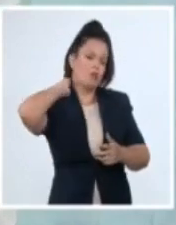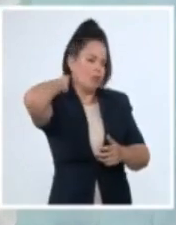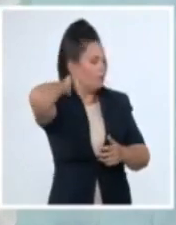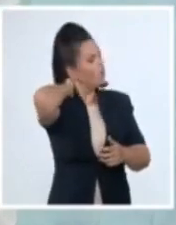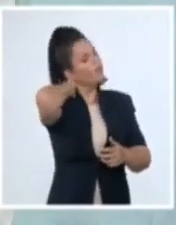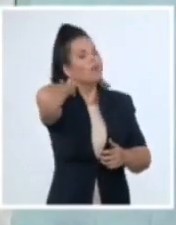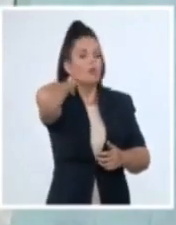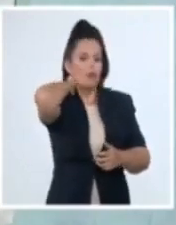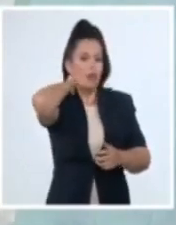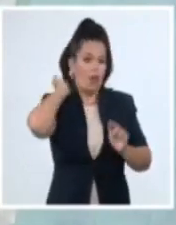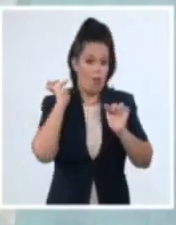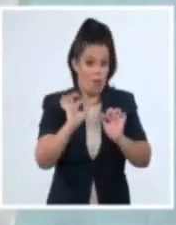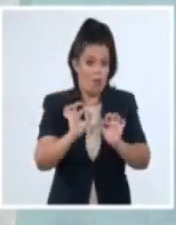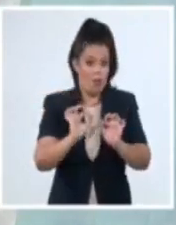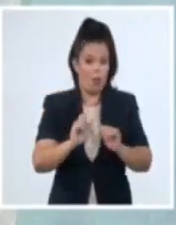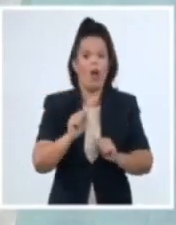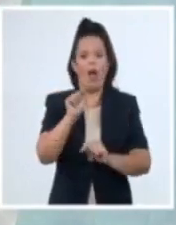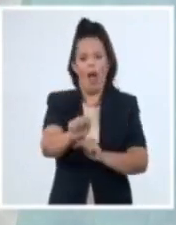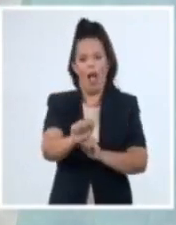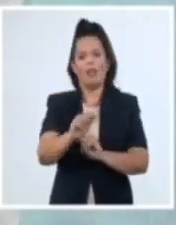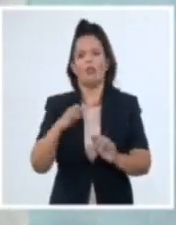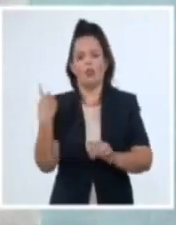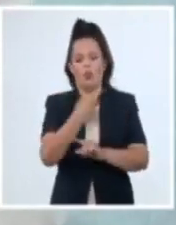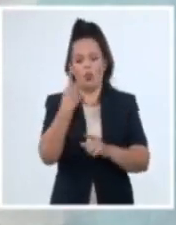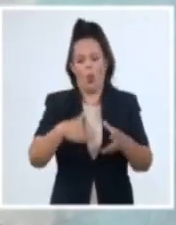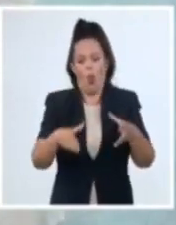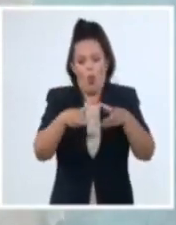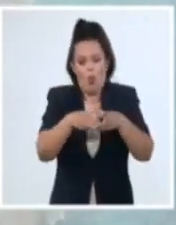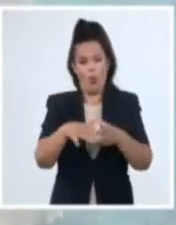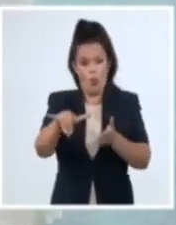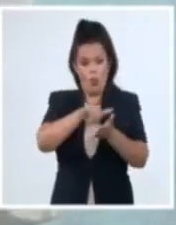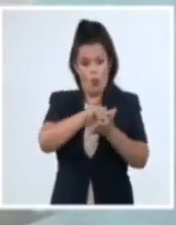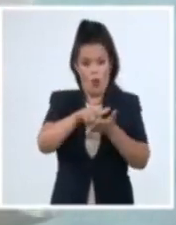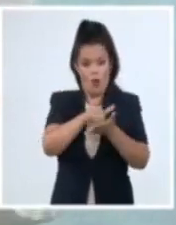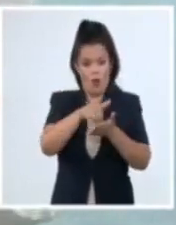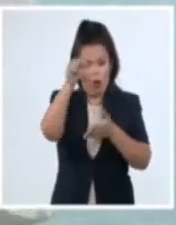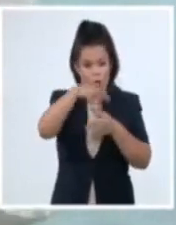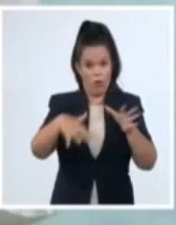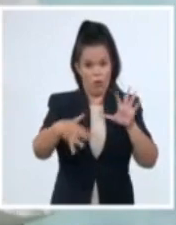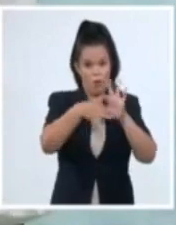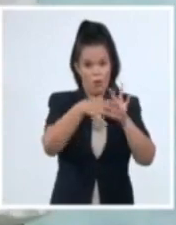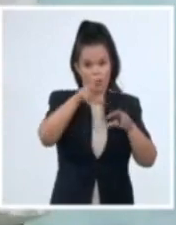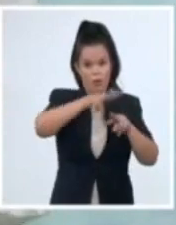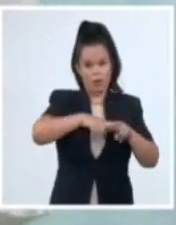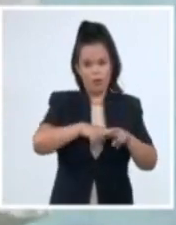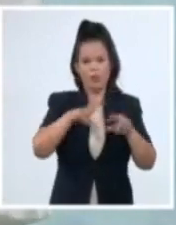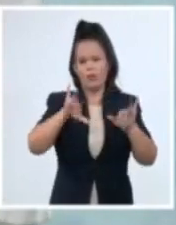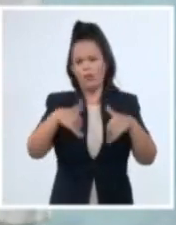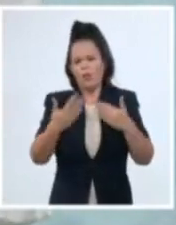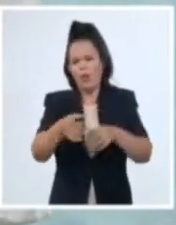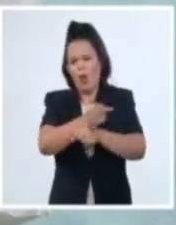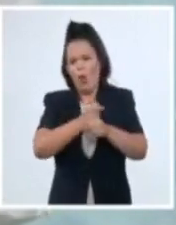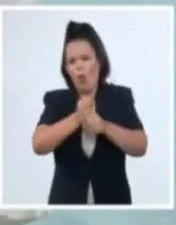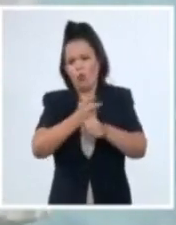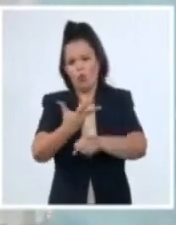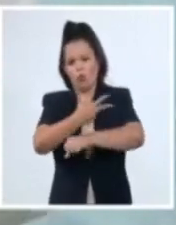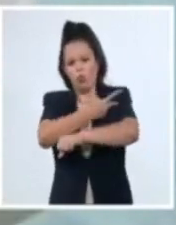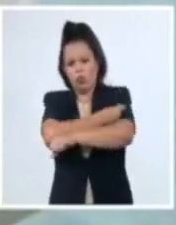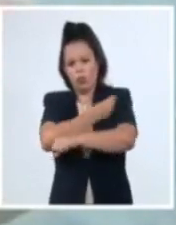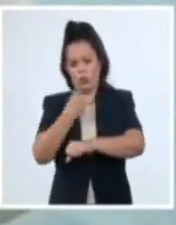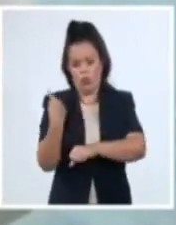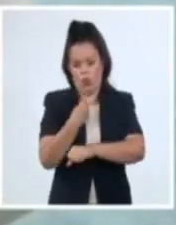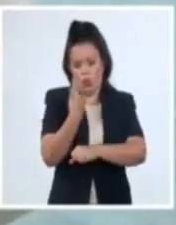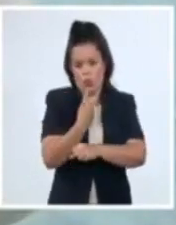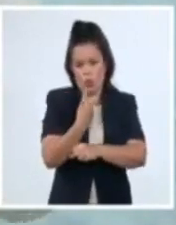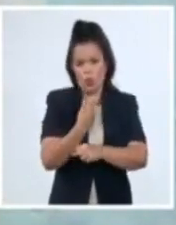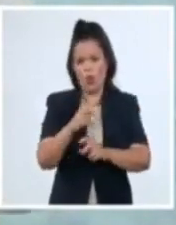del Instituto Roswell Park en Buffalo, Nueva York, implica la combinación de la vacuna Zimavax con otra molécula, con otros anticuerpos